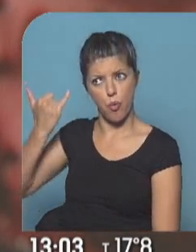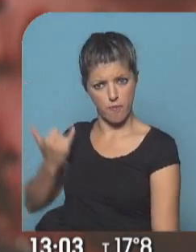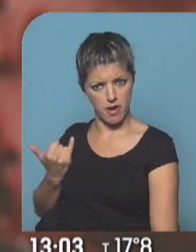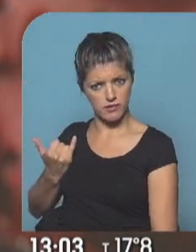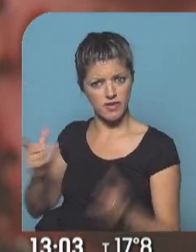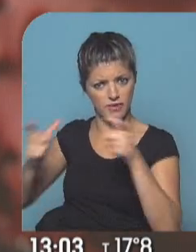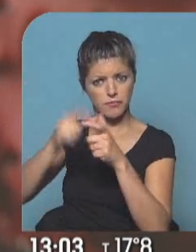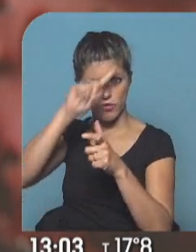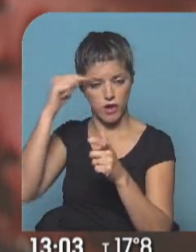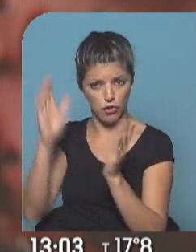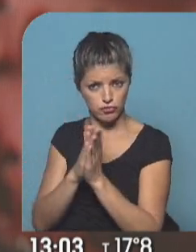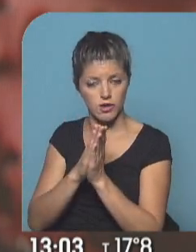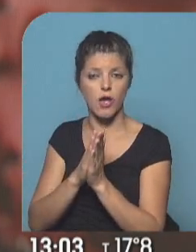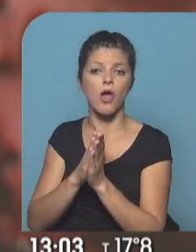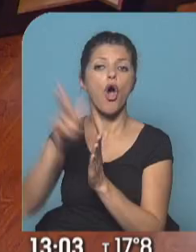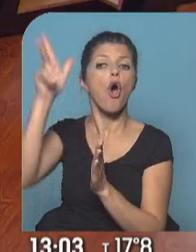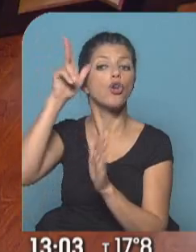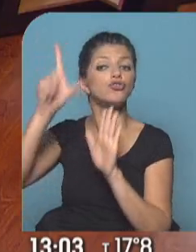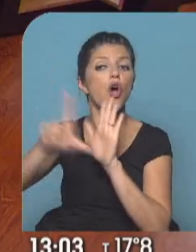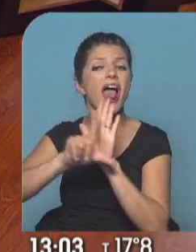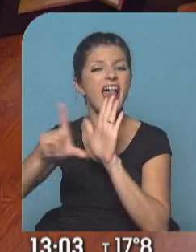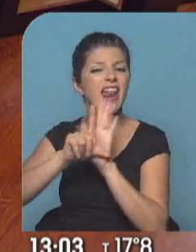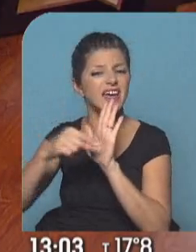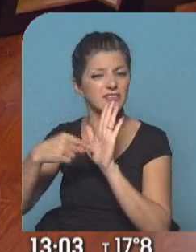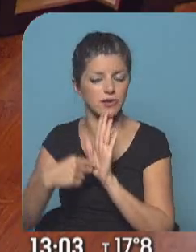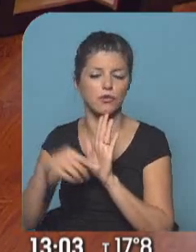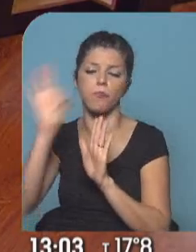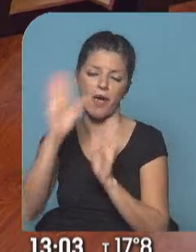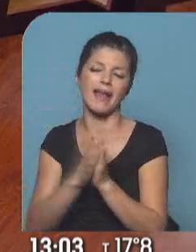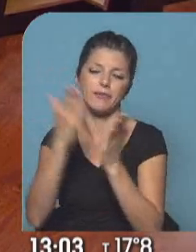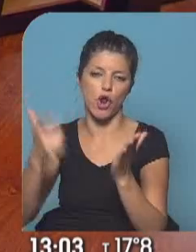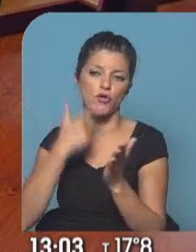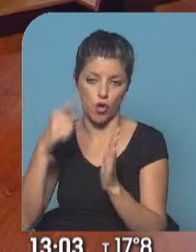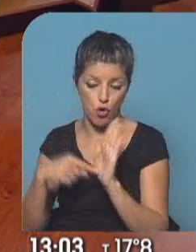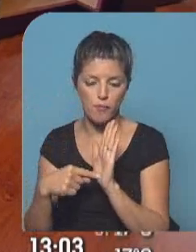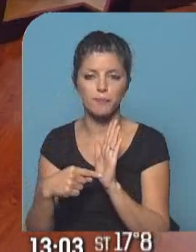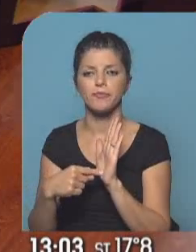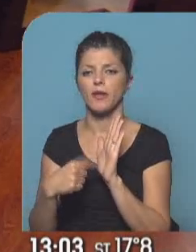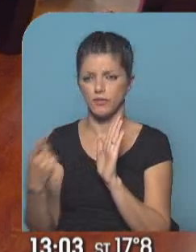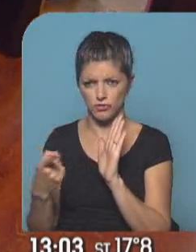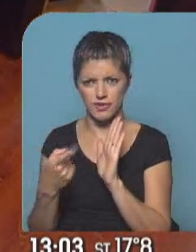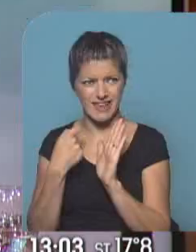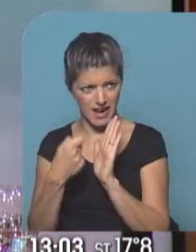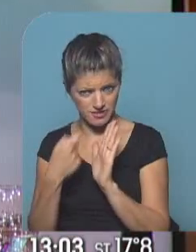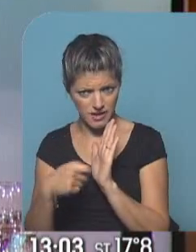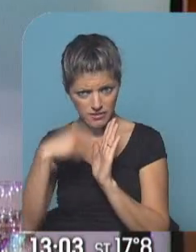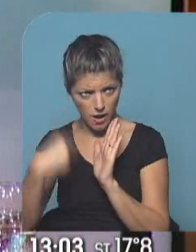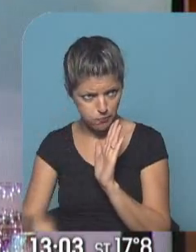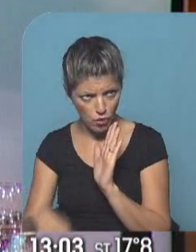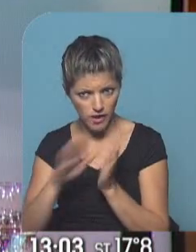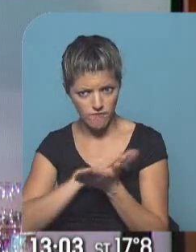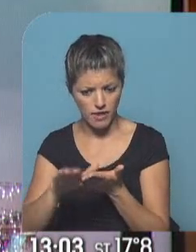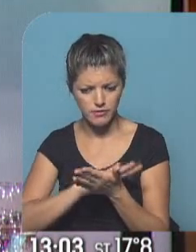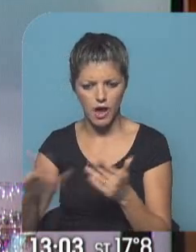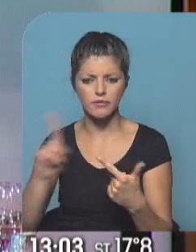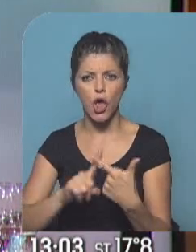Constituyente, estas 8 leyes o libros rojos, fundamentalmente apuntan a garantizar el abastecimiento, a garantizar